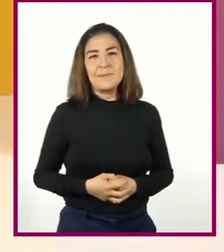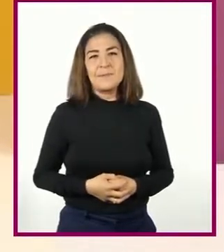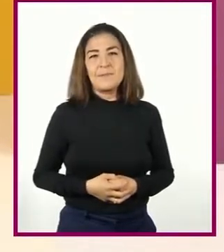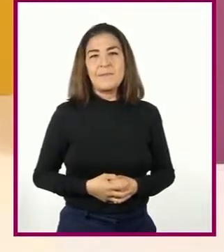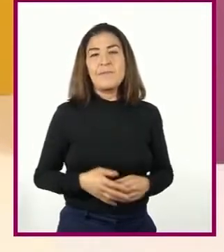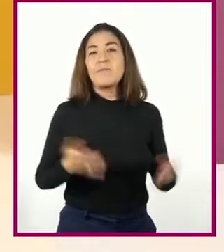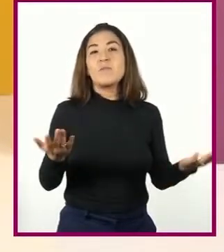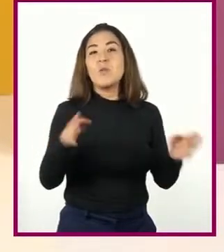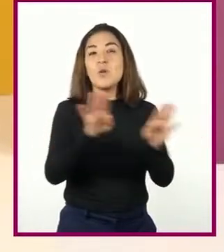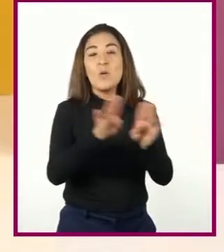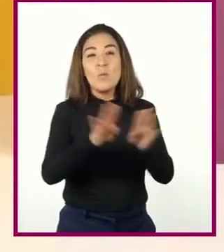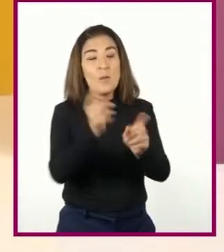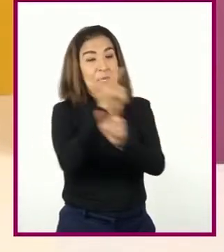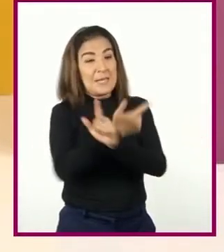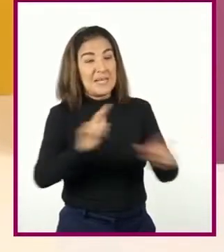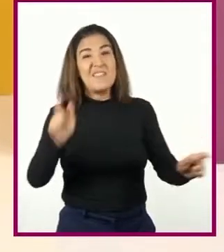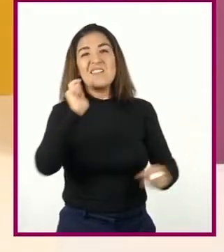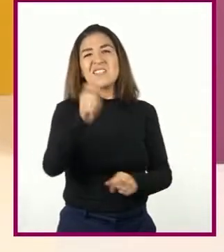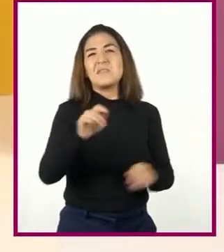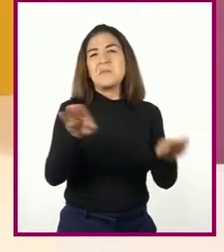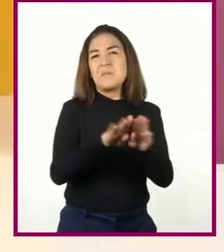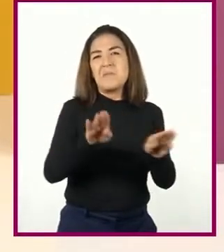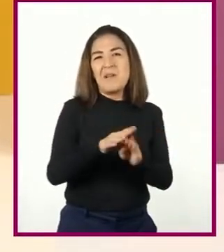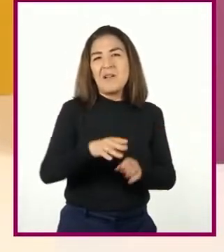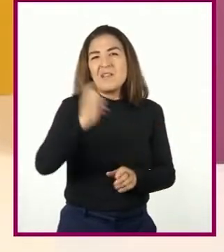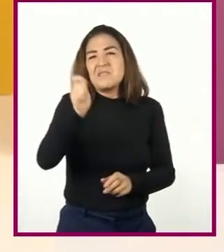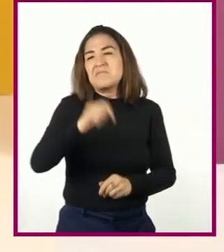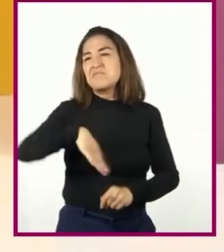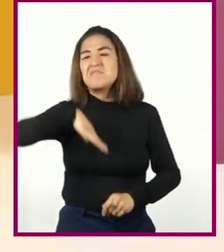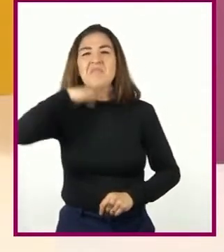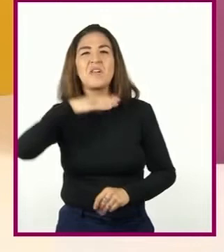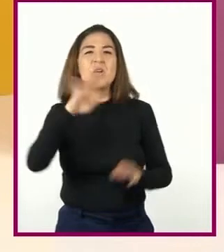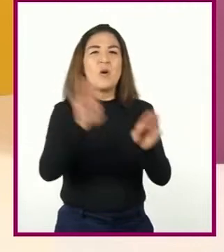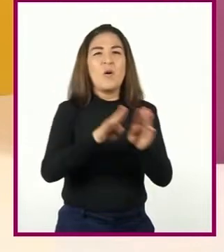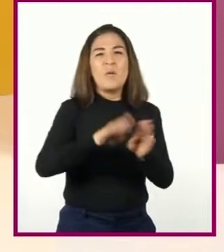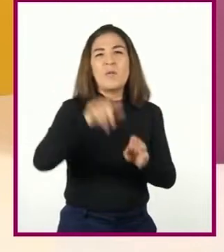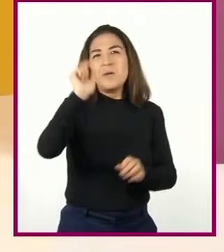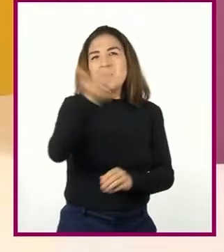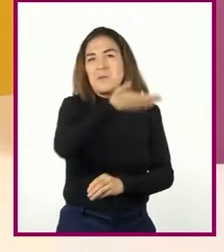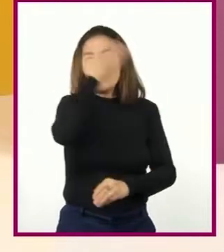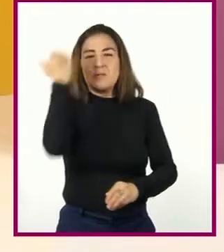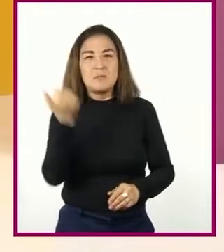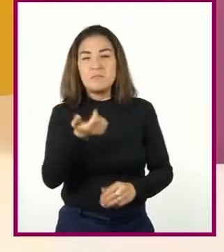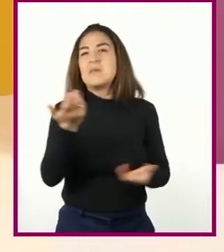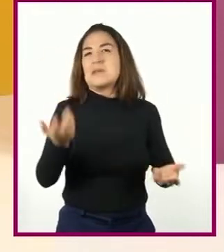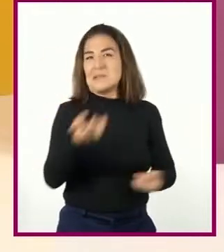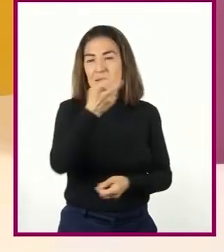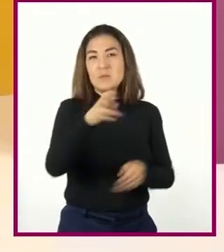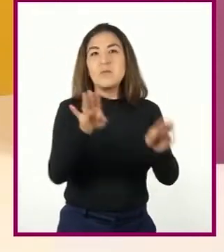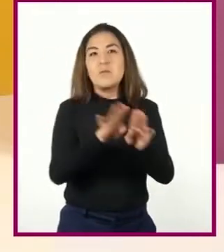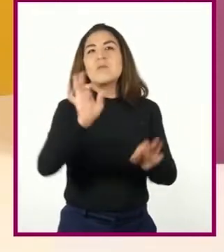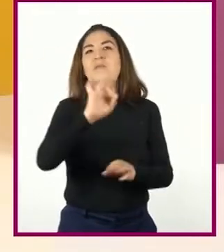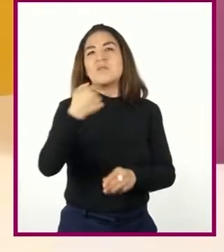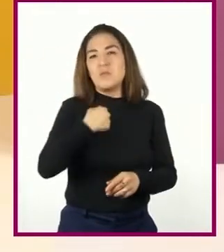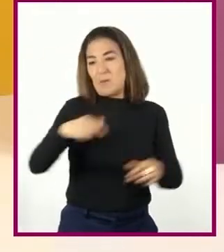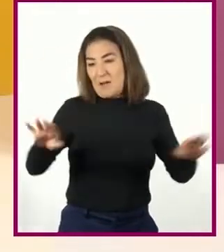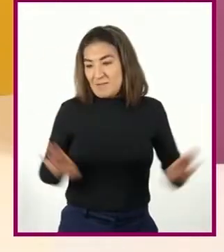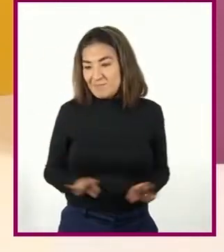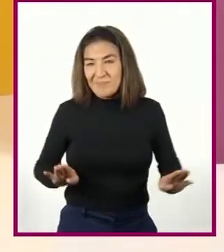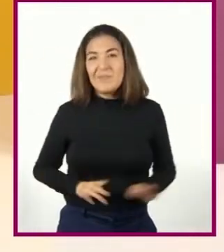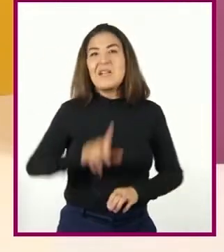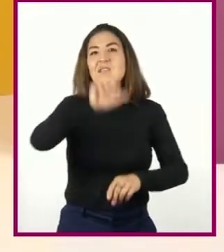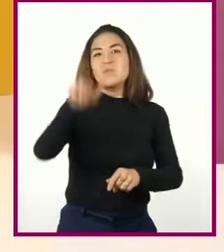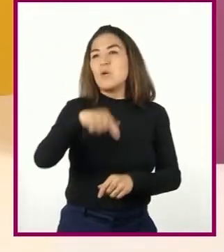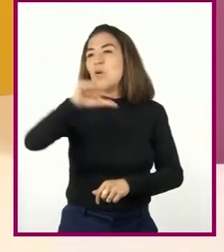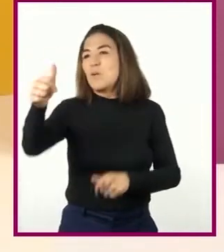No puede haber una libertad irracional o inconsciente, ni tampoco puede existir si nuestros actos afectan la libertad o dignidad